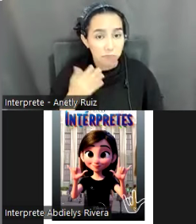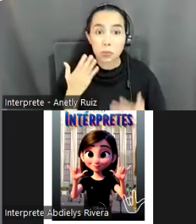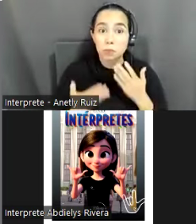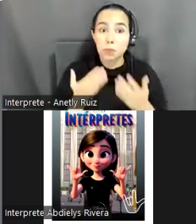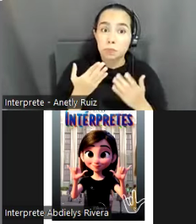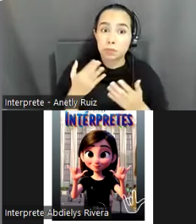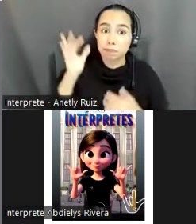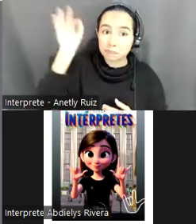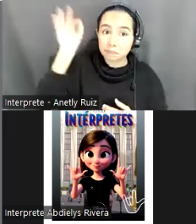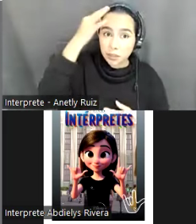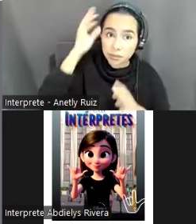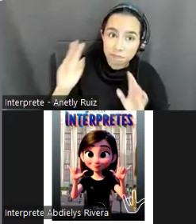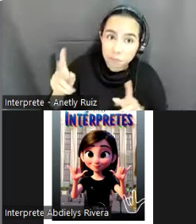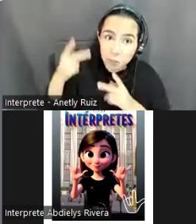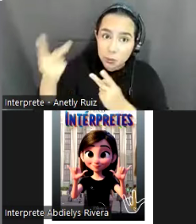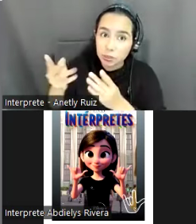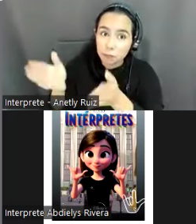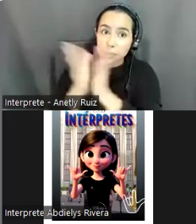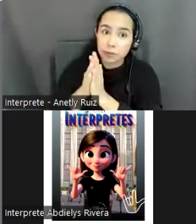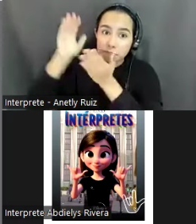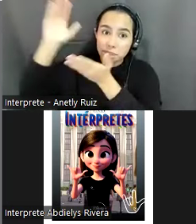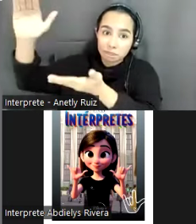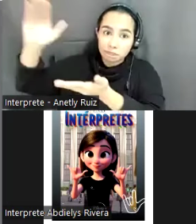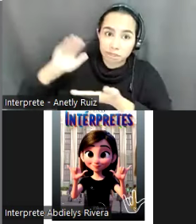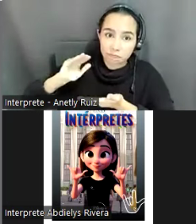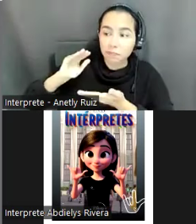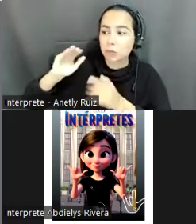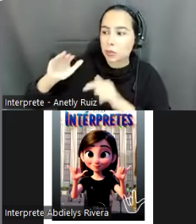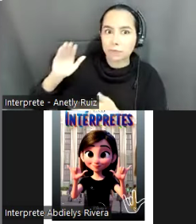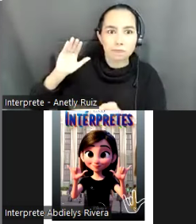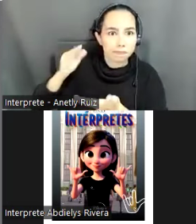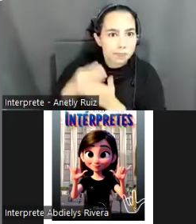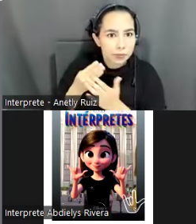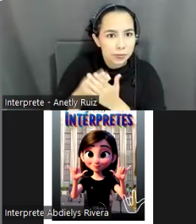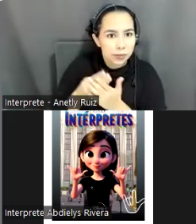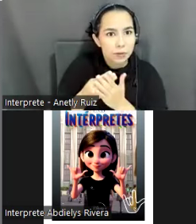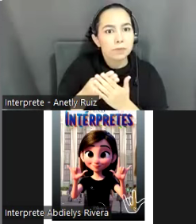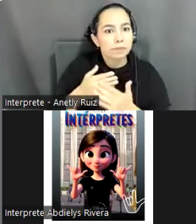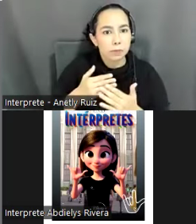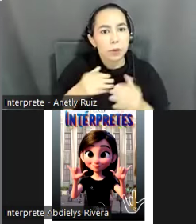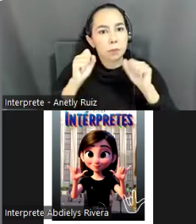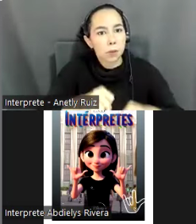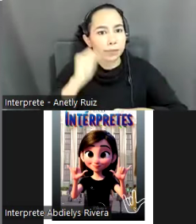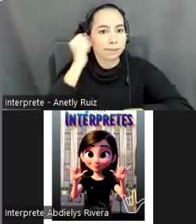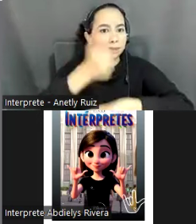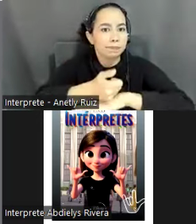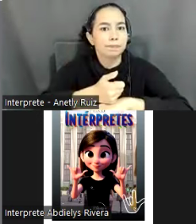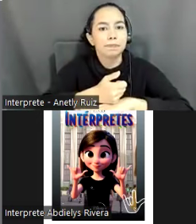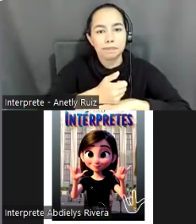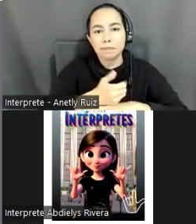federales con dinero que se pueda proveer para llegar a esas comunidades y ofrecer ese servicio, líderes